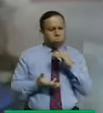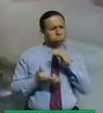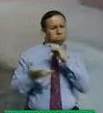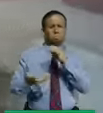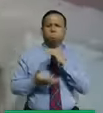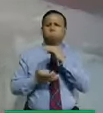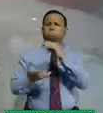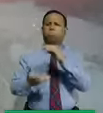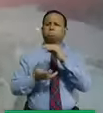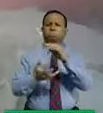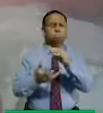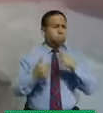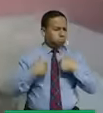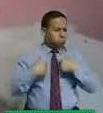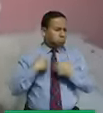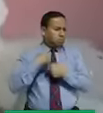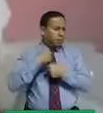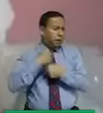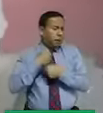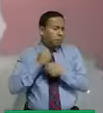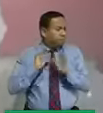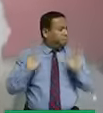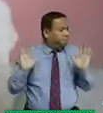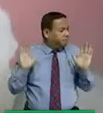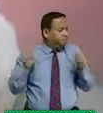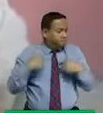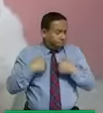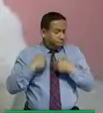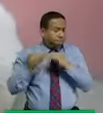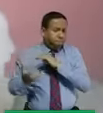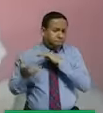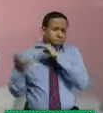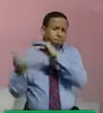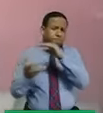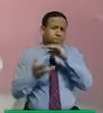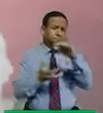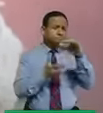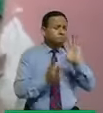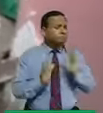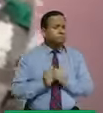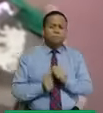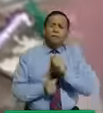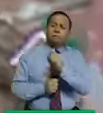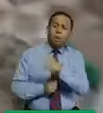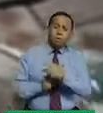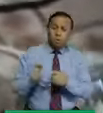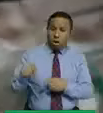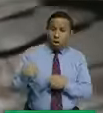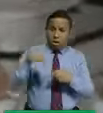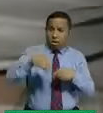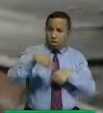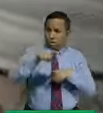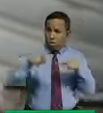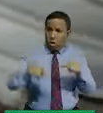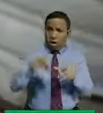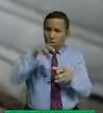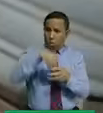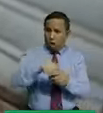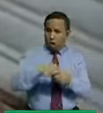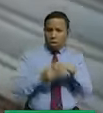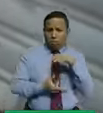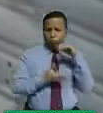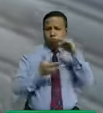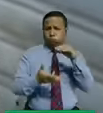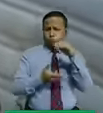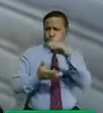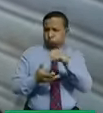y nos dedicamos a eso. Ese es el trabajo. Aquí no tienen ustedes mercadería porque todo lo hacen recorriendo los